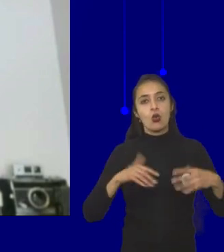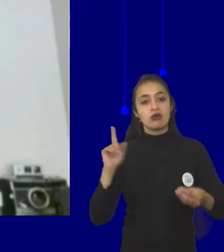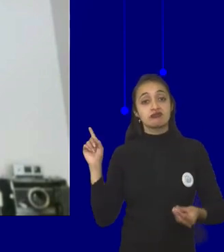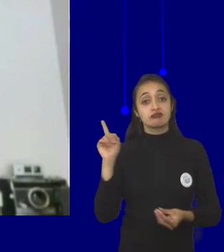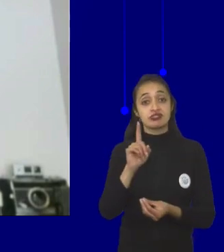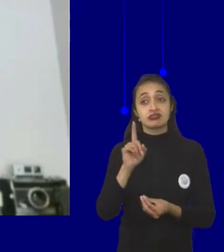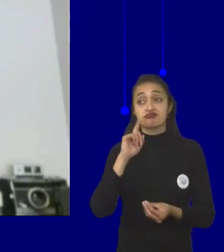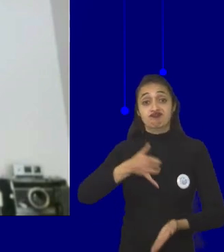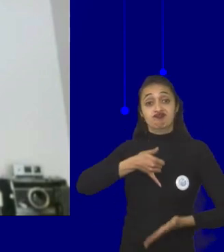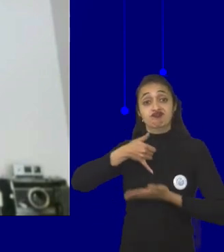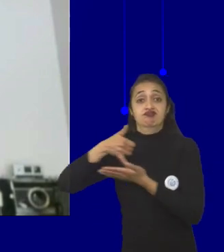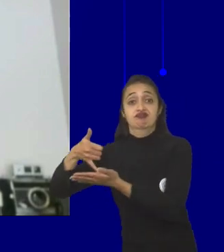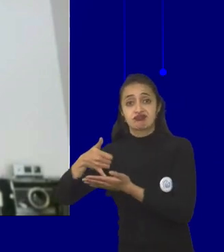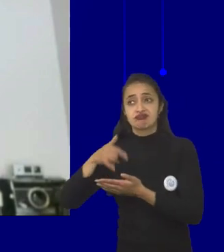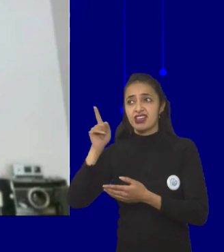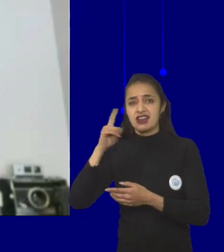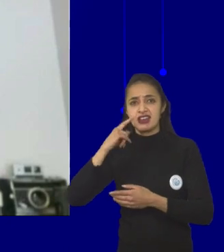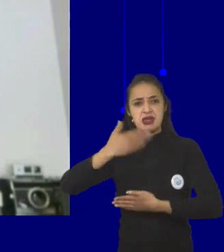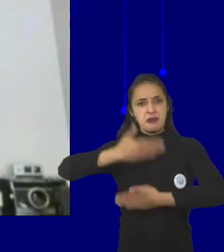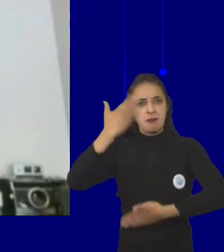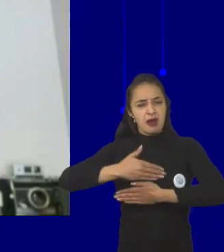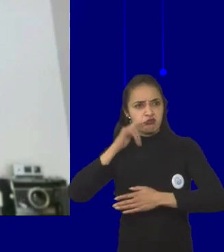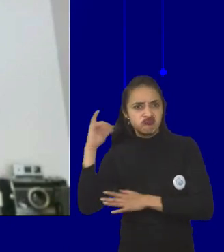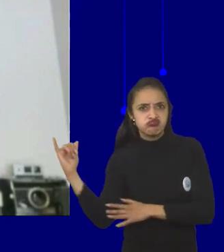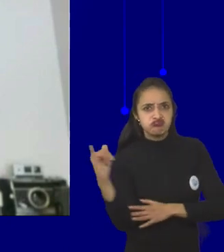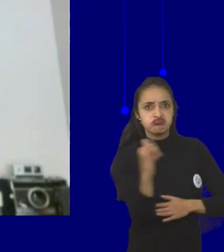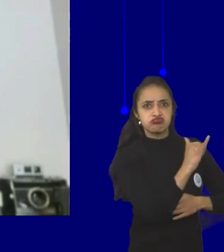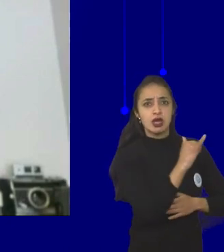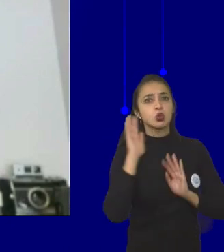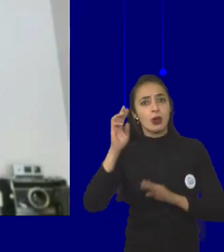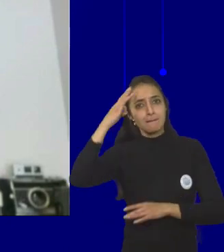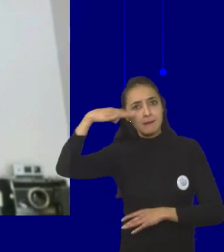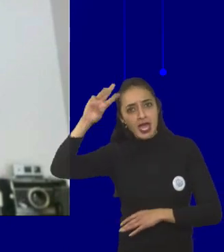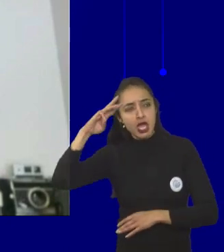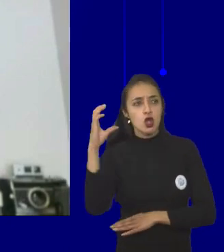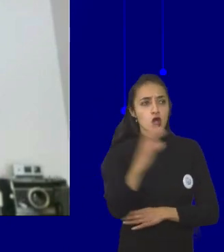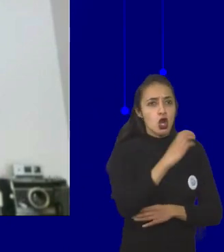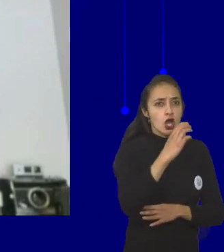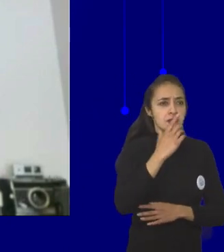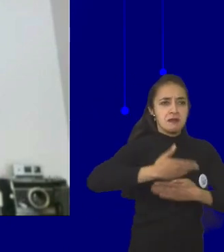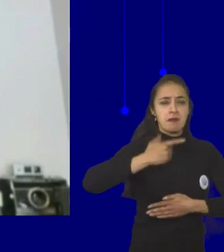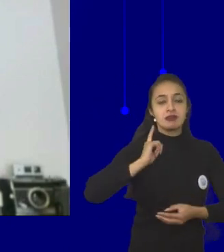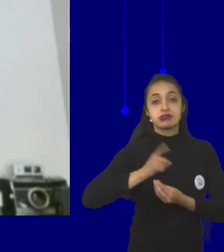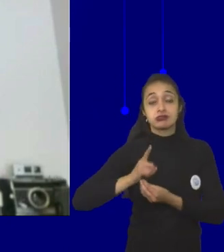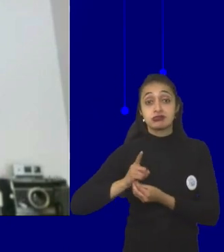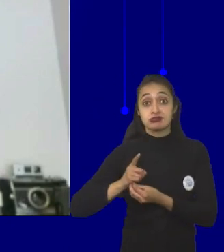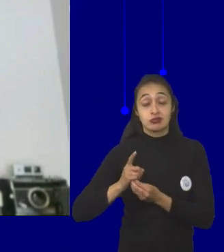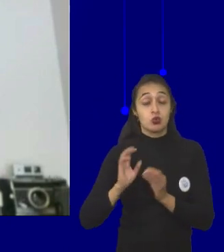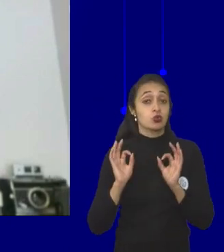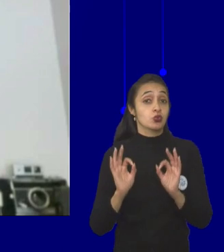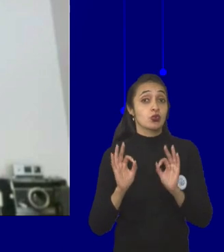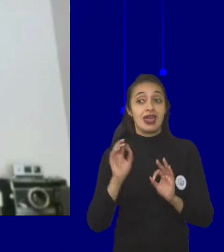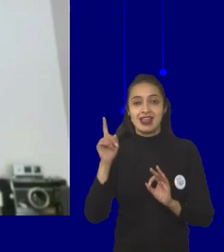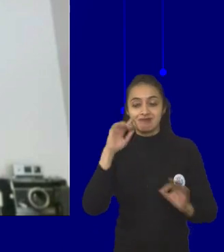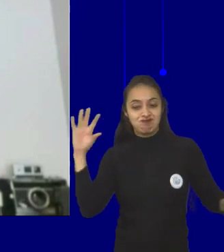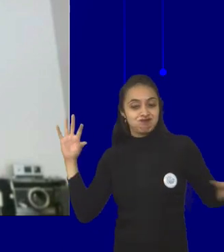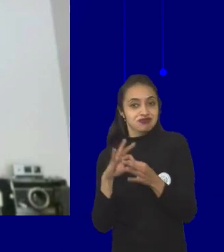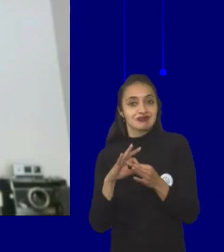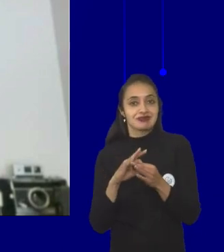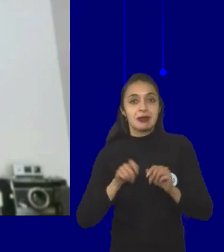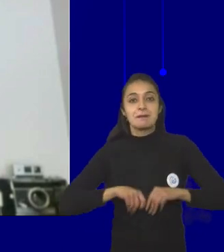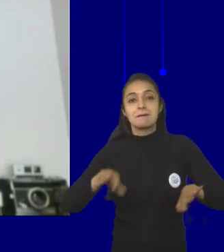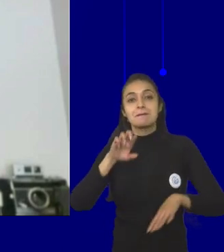es nominado al Emmy, ha rodado grandes series en México y en Colombia y se consagró con Pálpito, va a ser